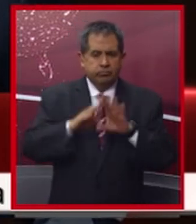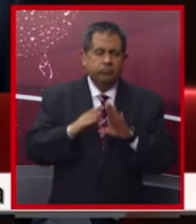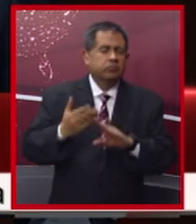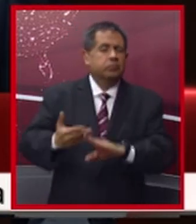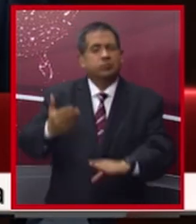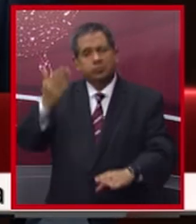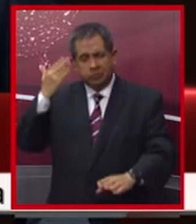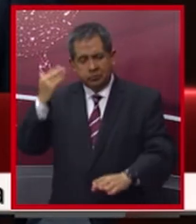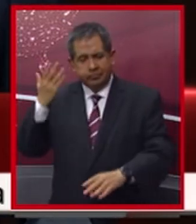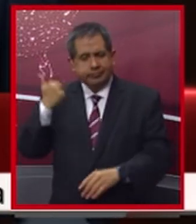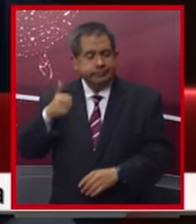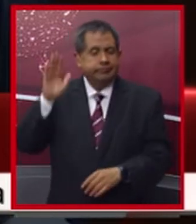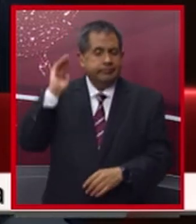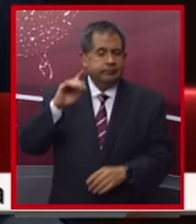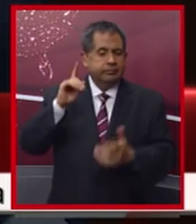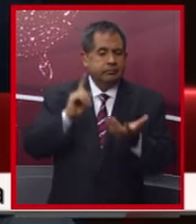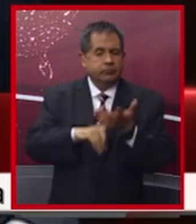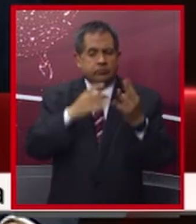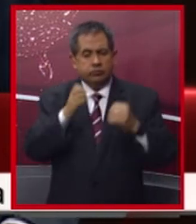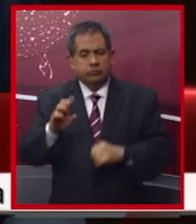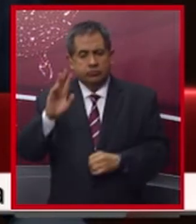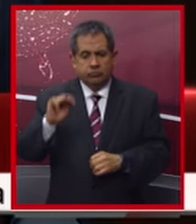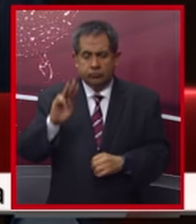comparación con lo que sucedía en